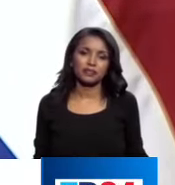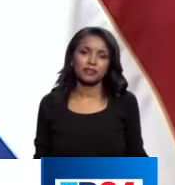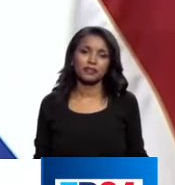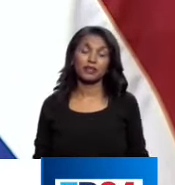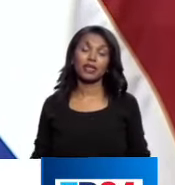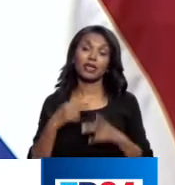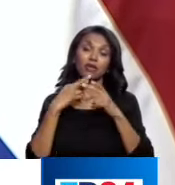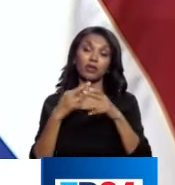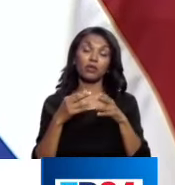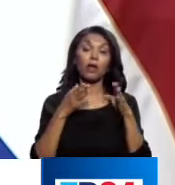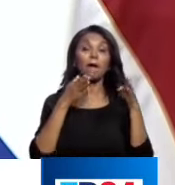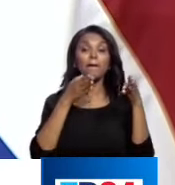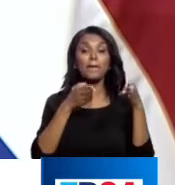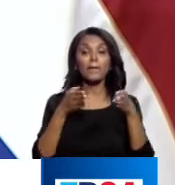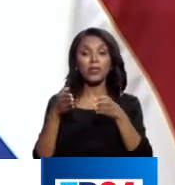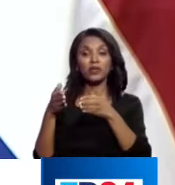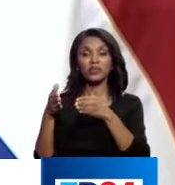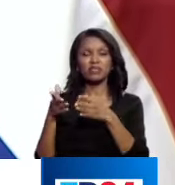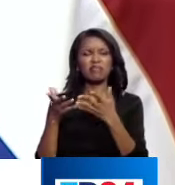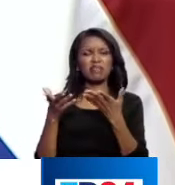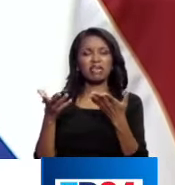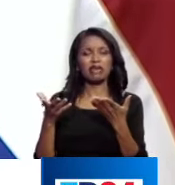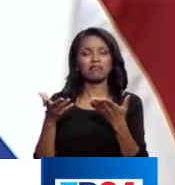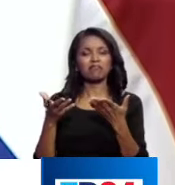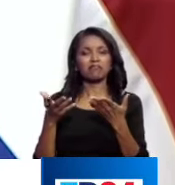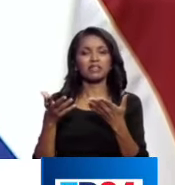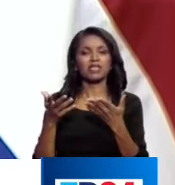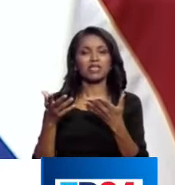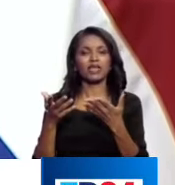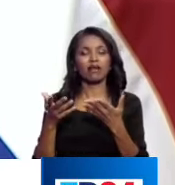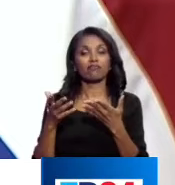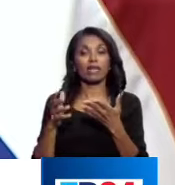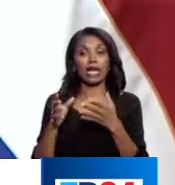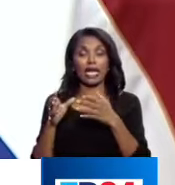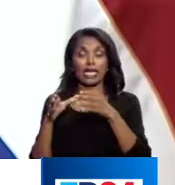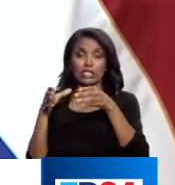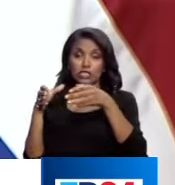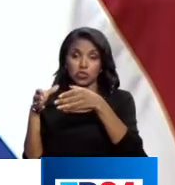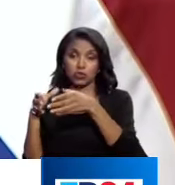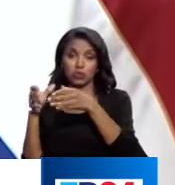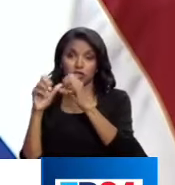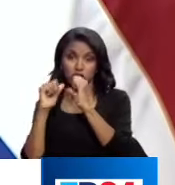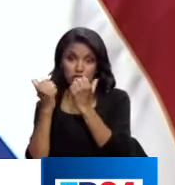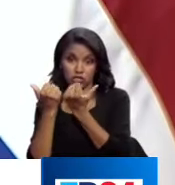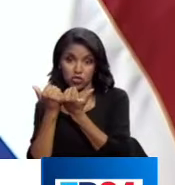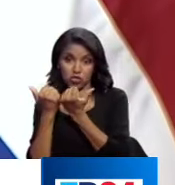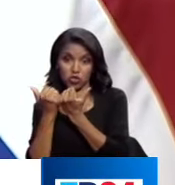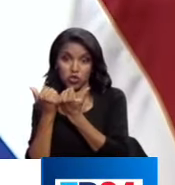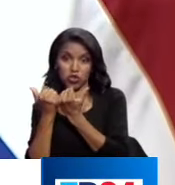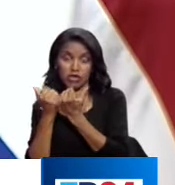licitatorios transparentes. Estas asociaciones público-privadas tendrían que ver